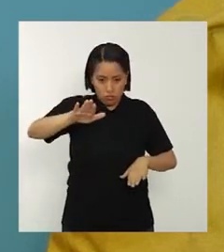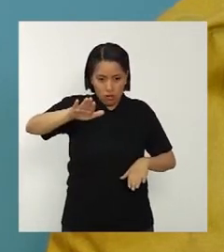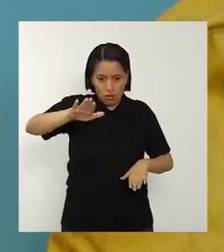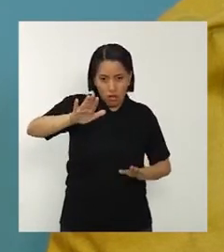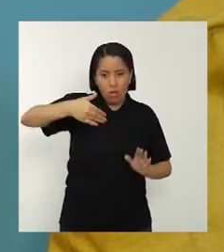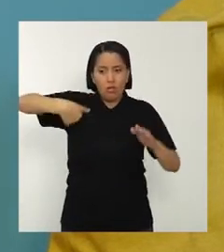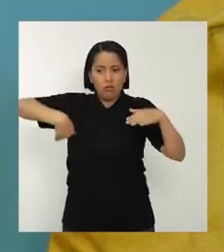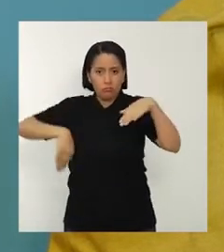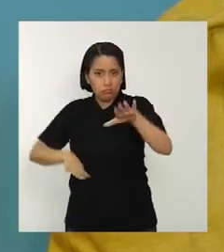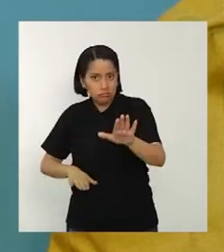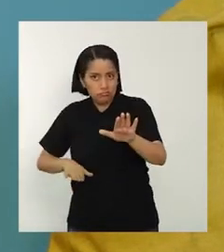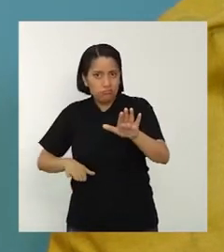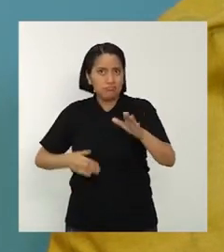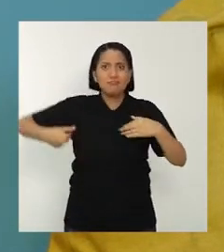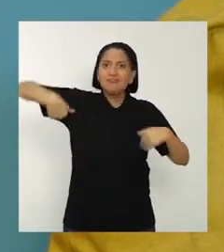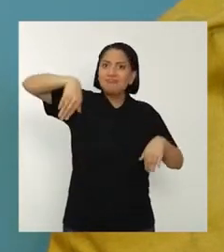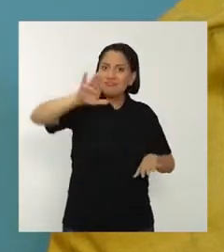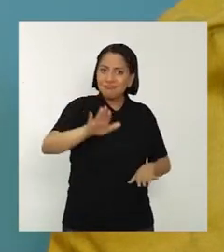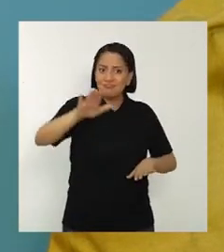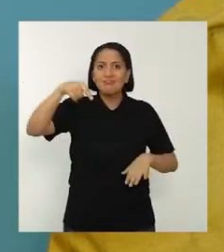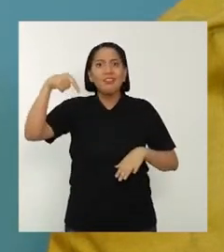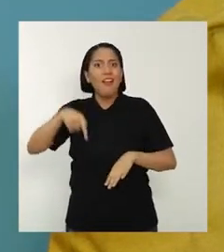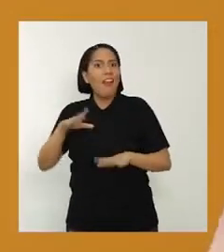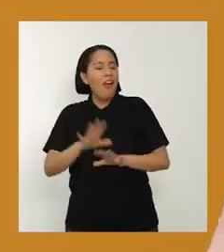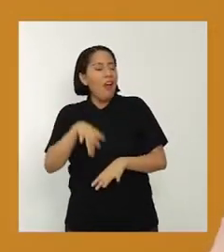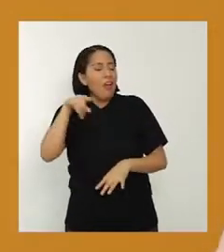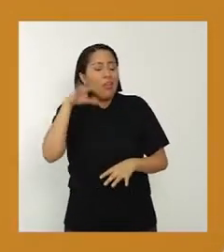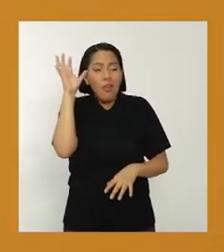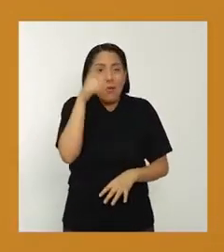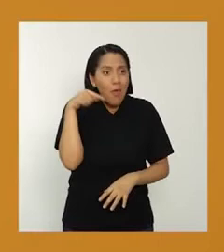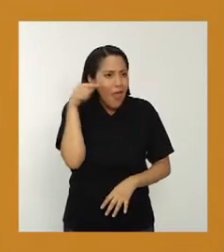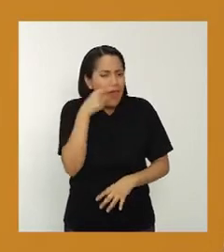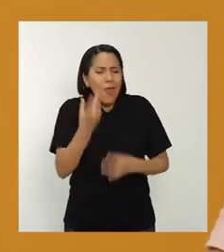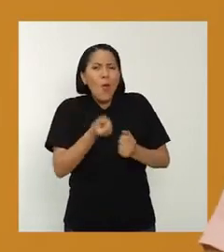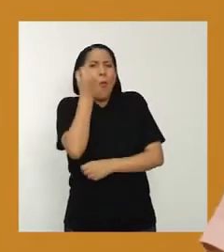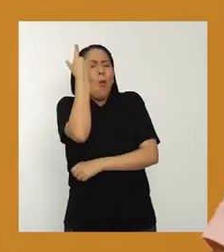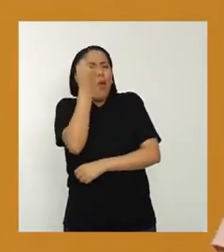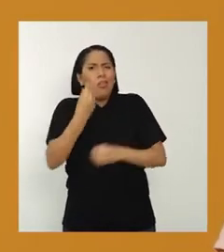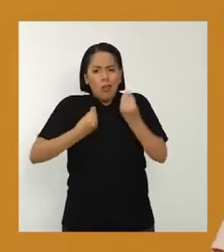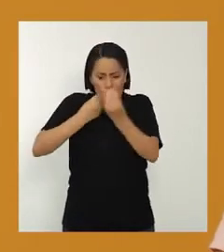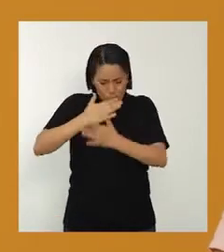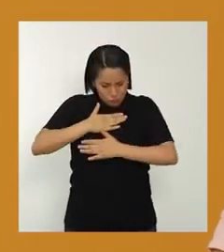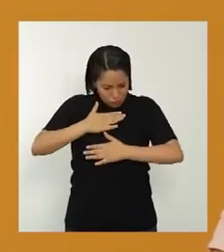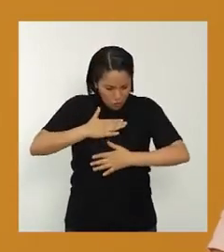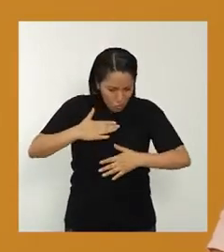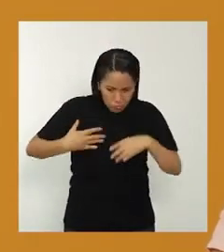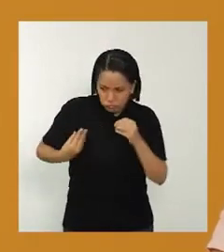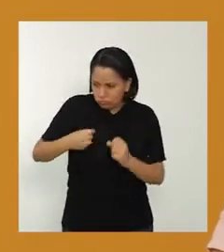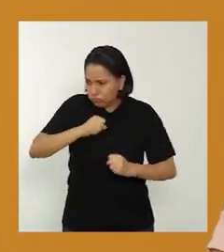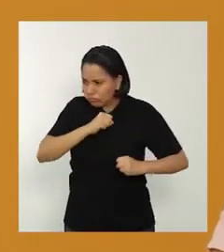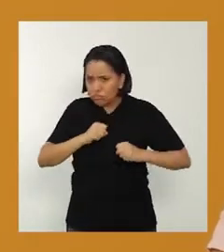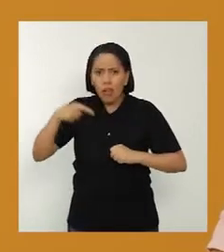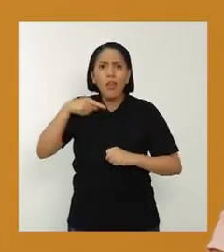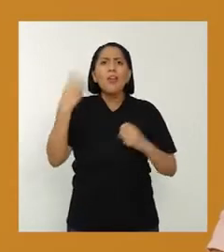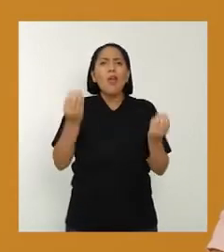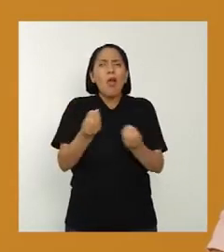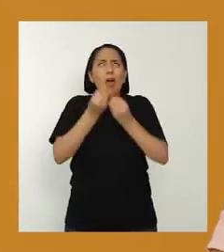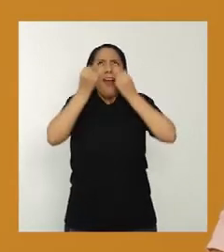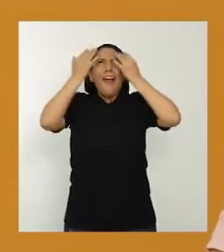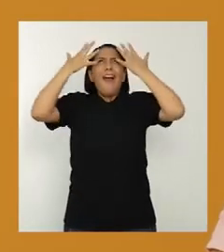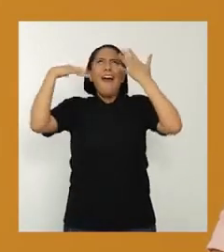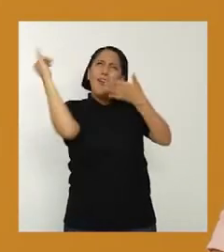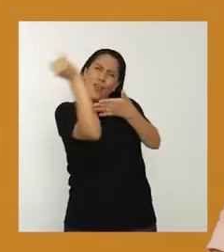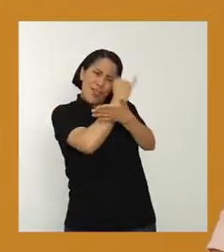siguiente paso, dibujaré el brazo izquierdo con la pierna derecha. Me he dado cuenta que ser conscientes de nuestros propios movimientos del día a día